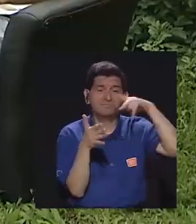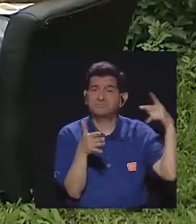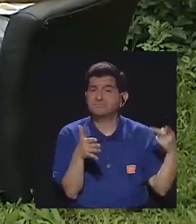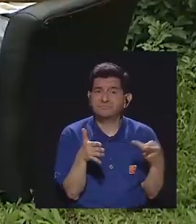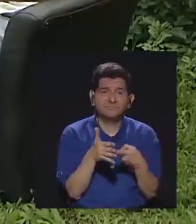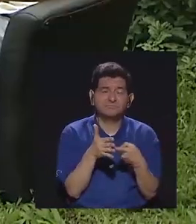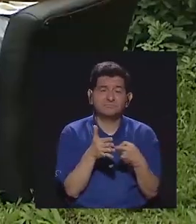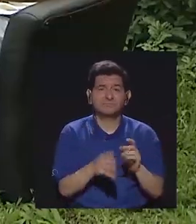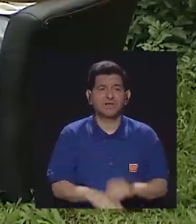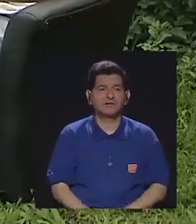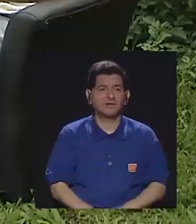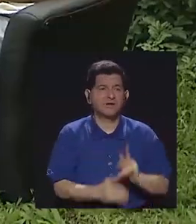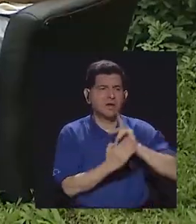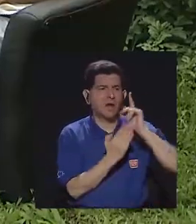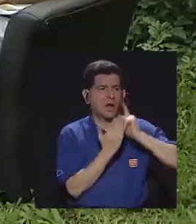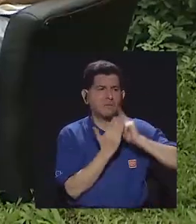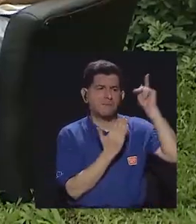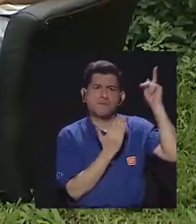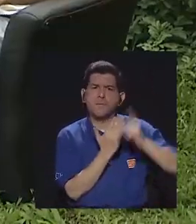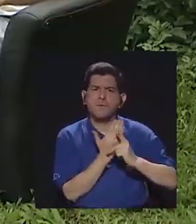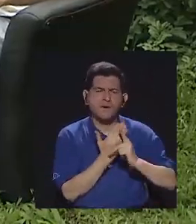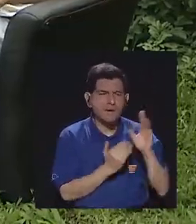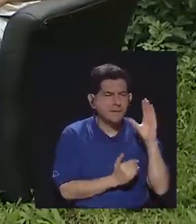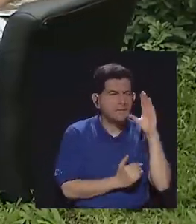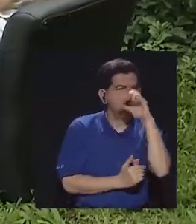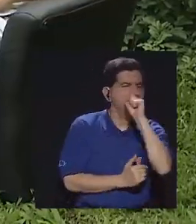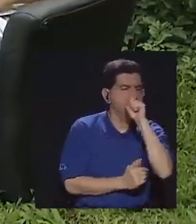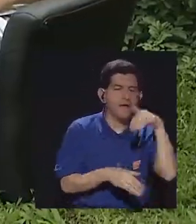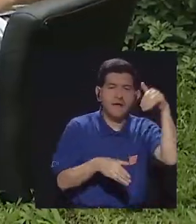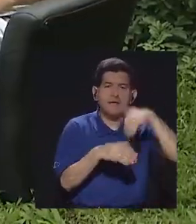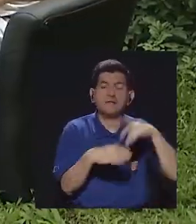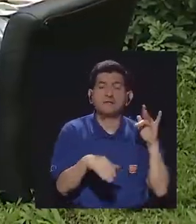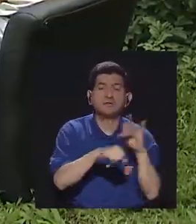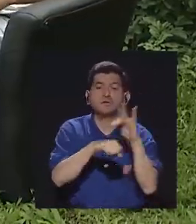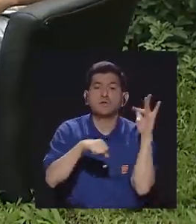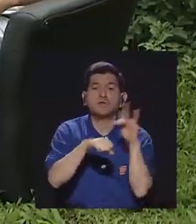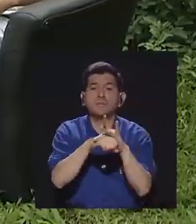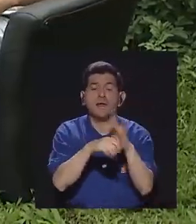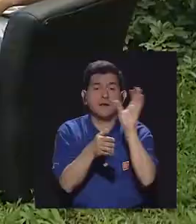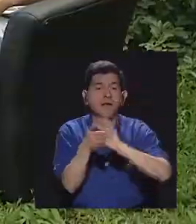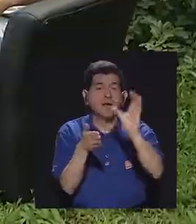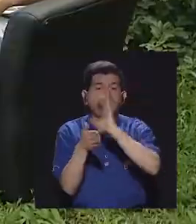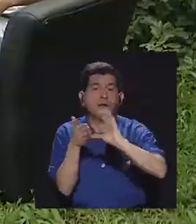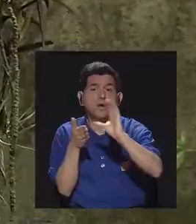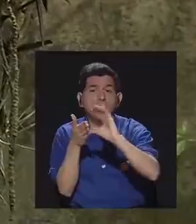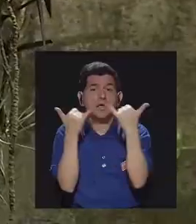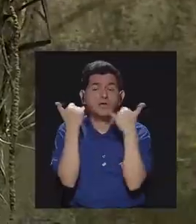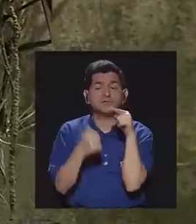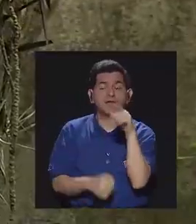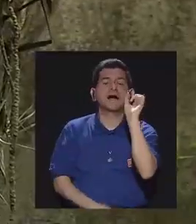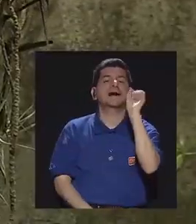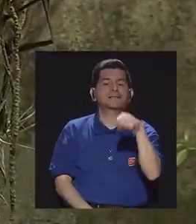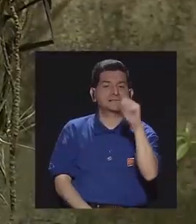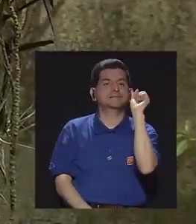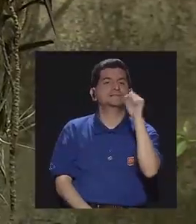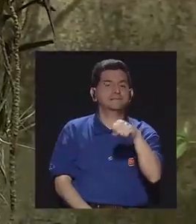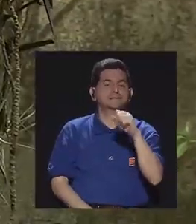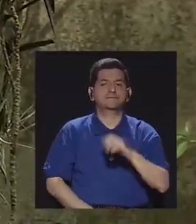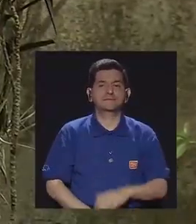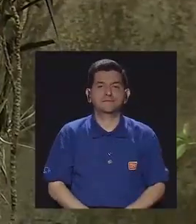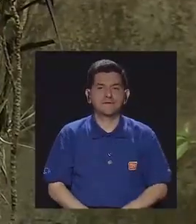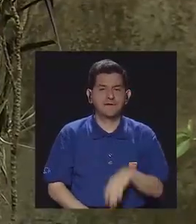de programa que tenemos de detección, intervención temprana, que es en los colegios, ya ahí sí